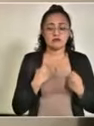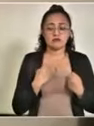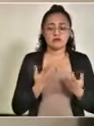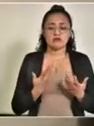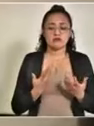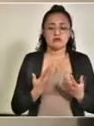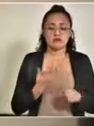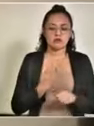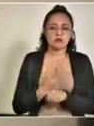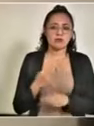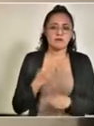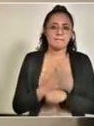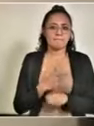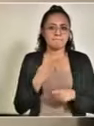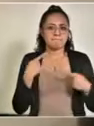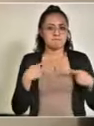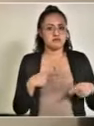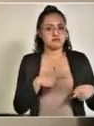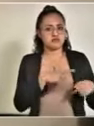de delincuentes